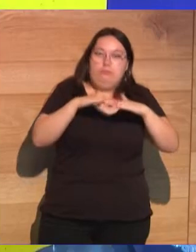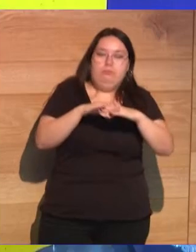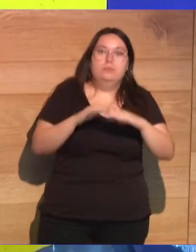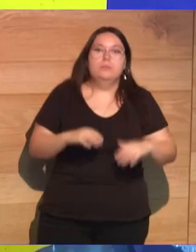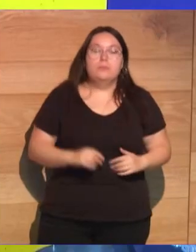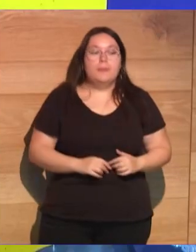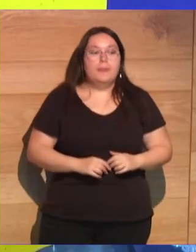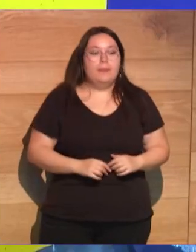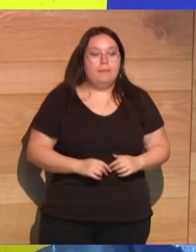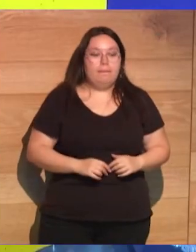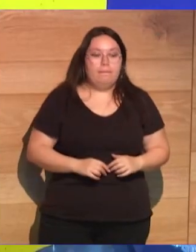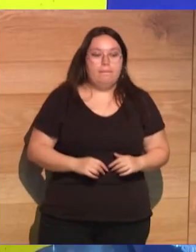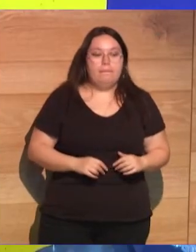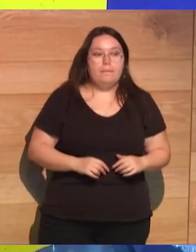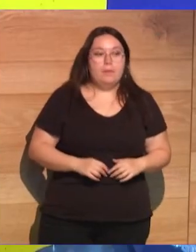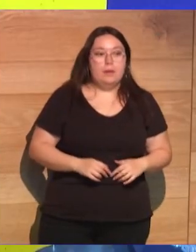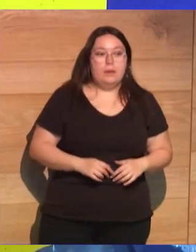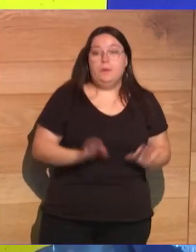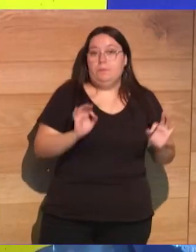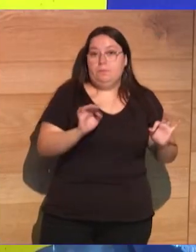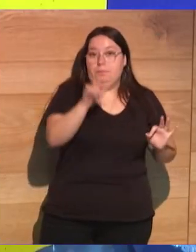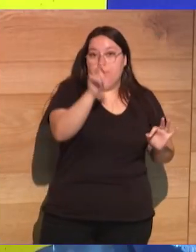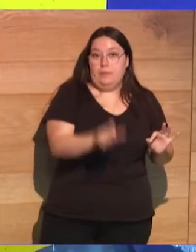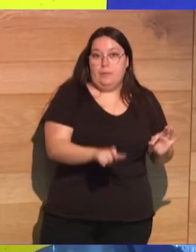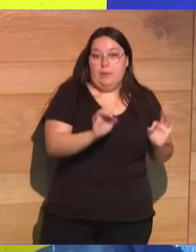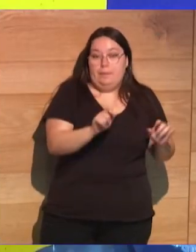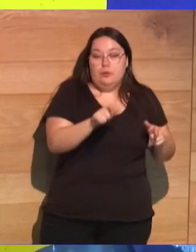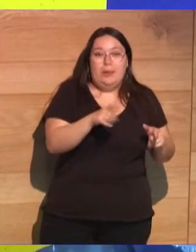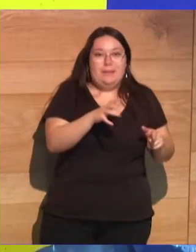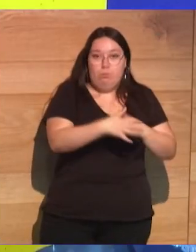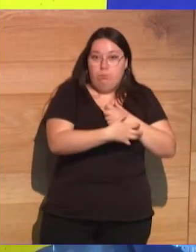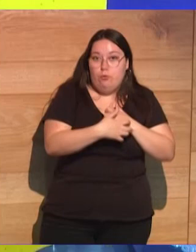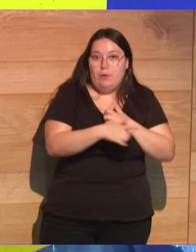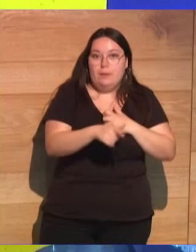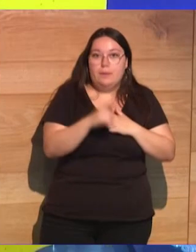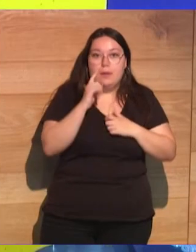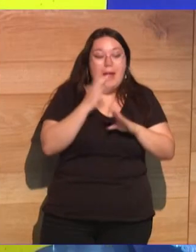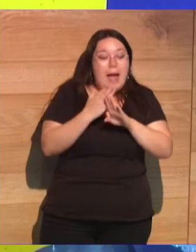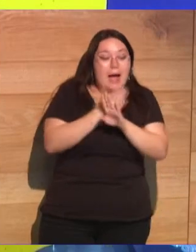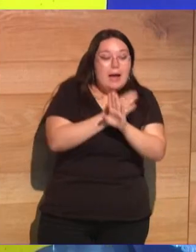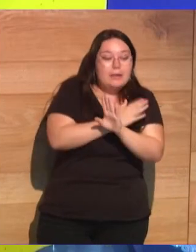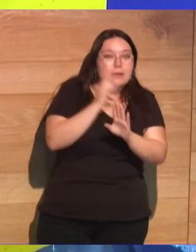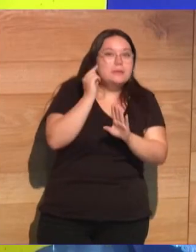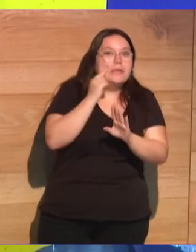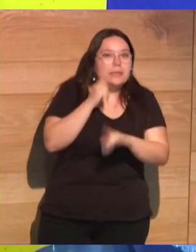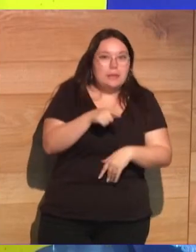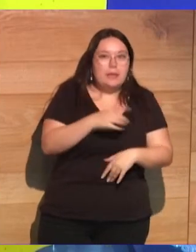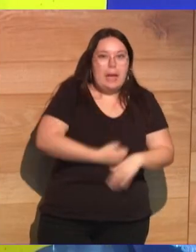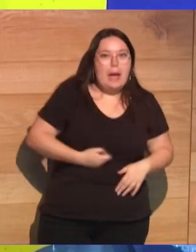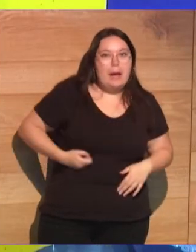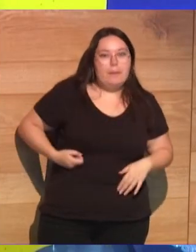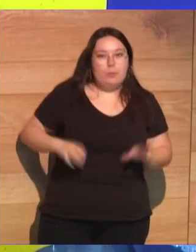ya esté famélico la pobre persona, pues lo detectamos con mucha antelación. O, por ejemplo,